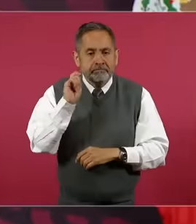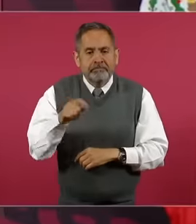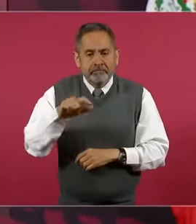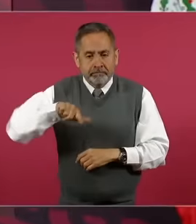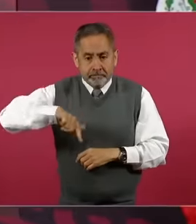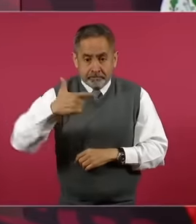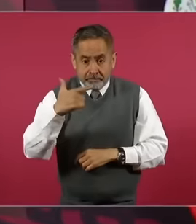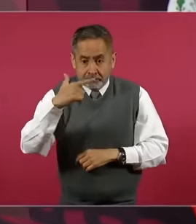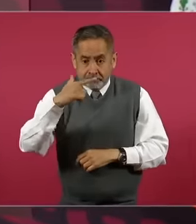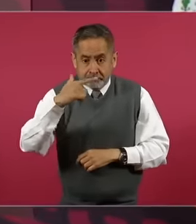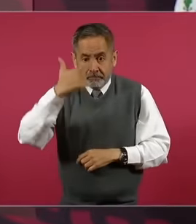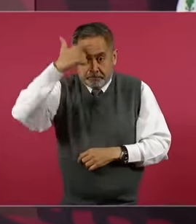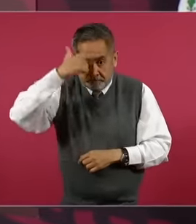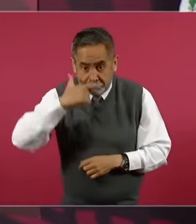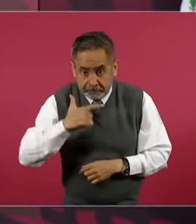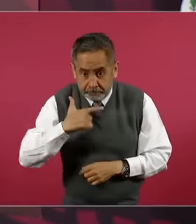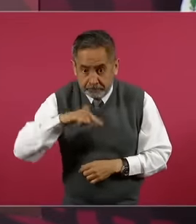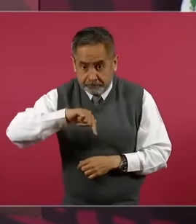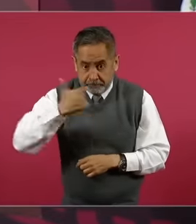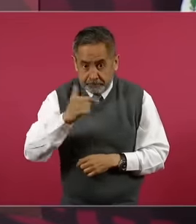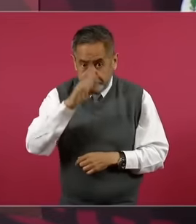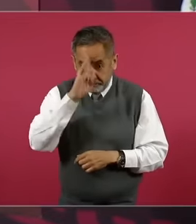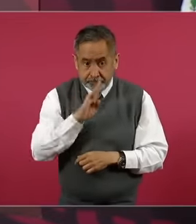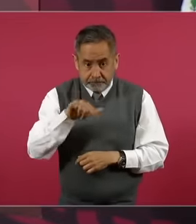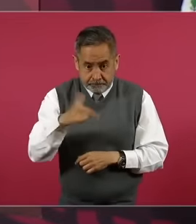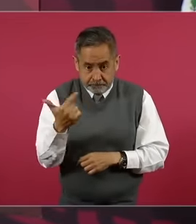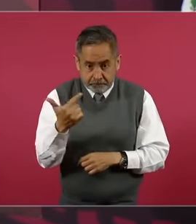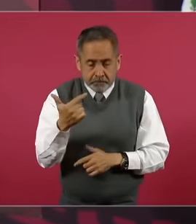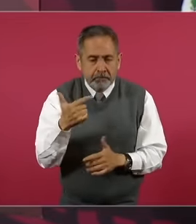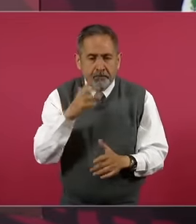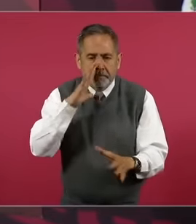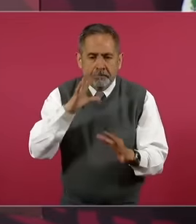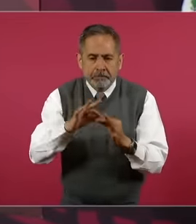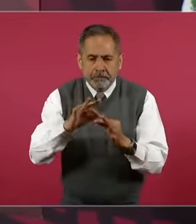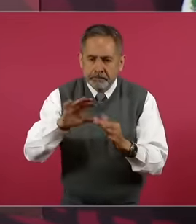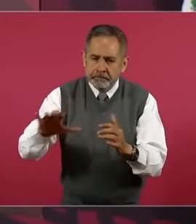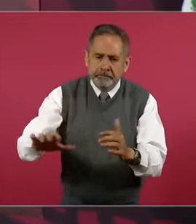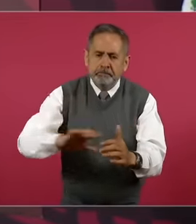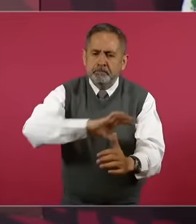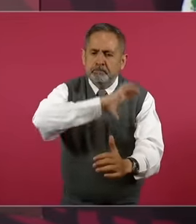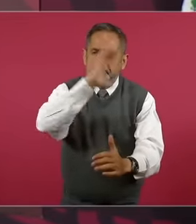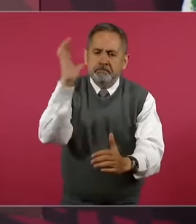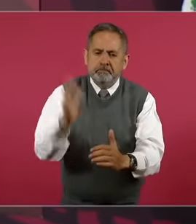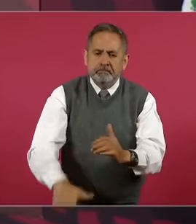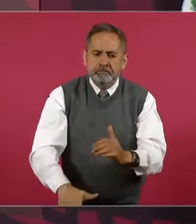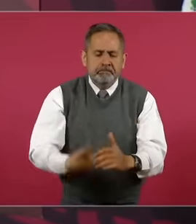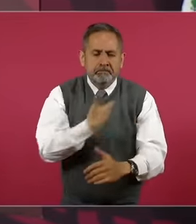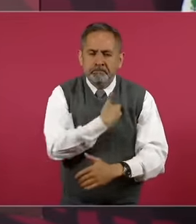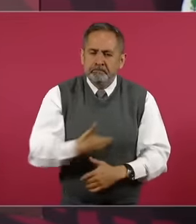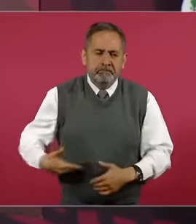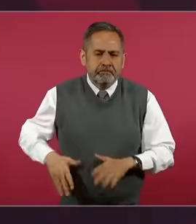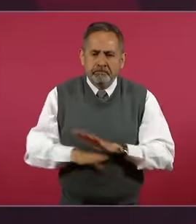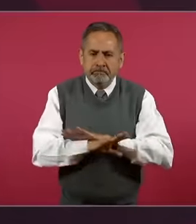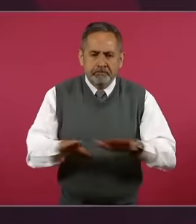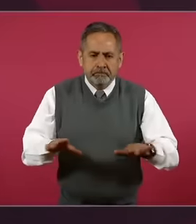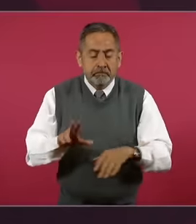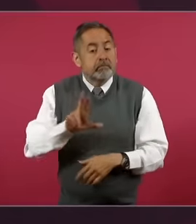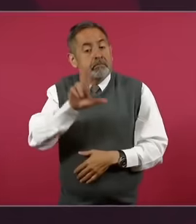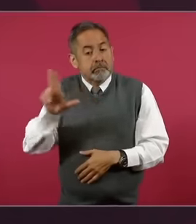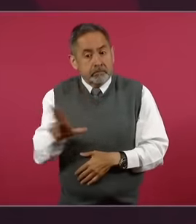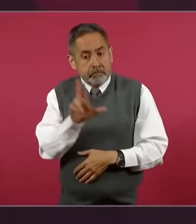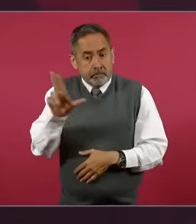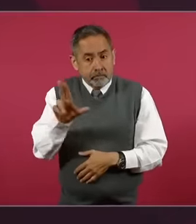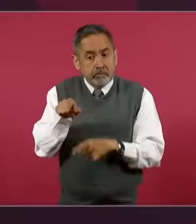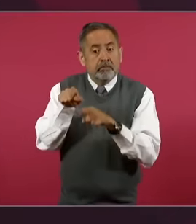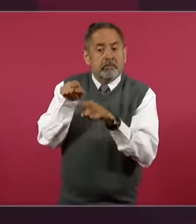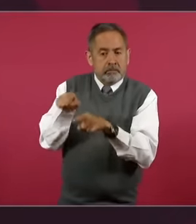noche concluye mi responsabilidad como presidente. El martes es